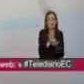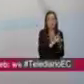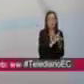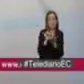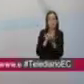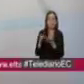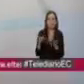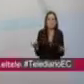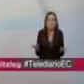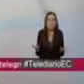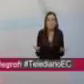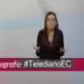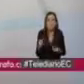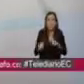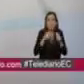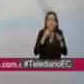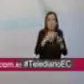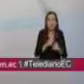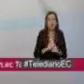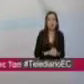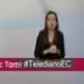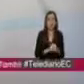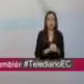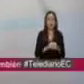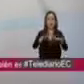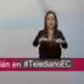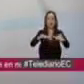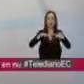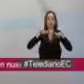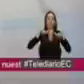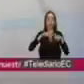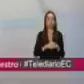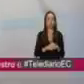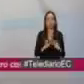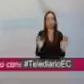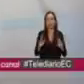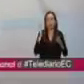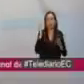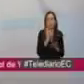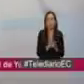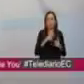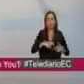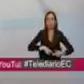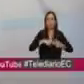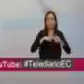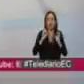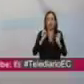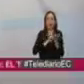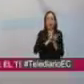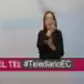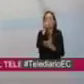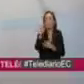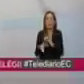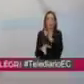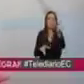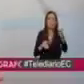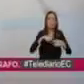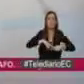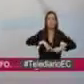donde re o gastos por ejemplo lo necesitan en múltiples foros 20 millones o más al año de gastos al extranjero viajes foros etcétera